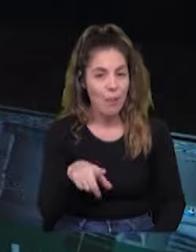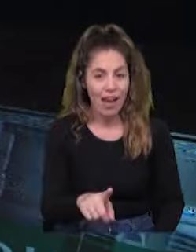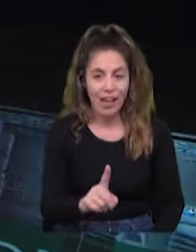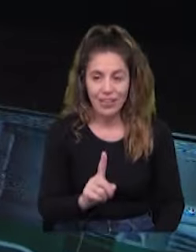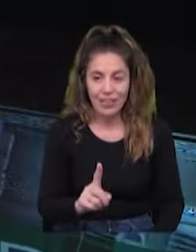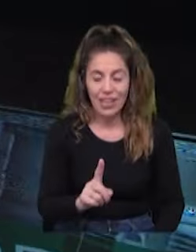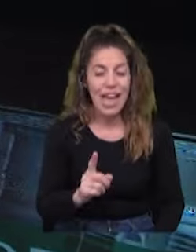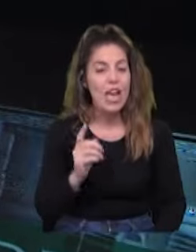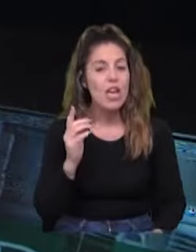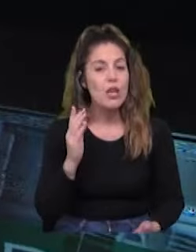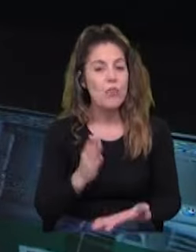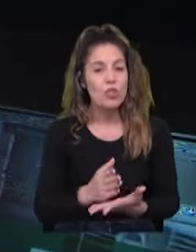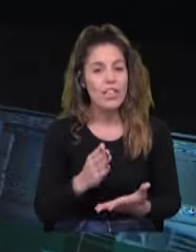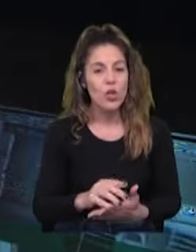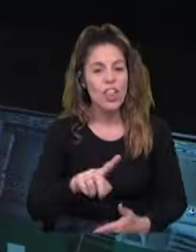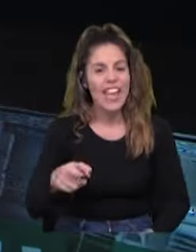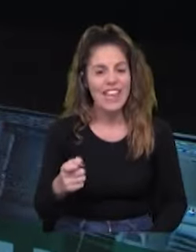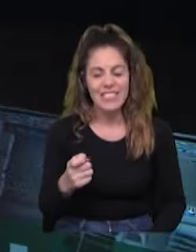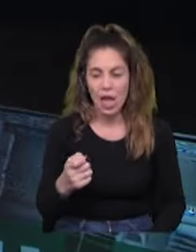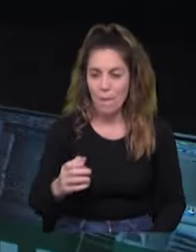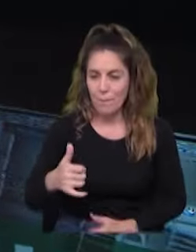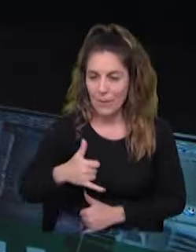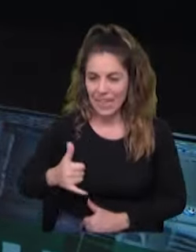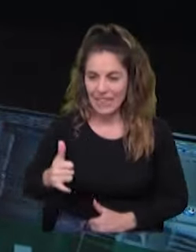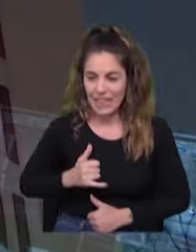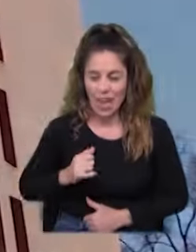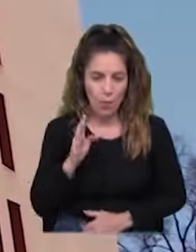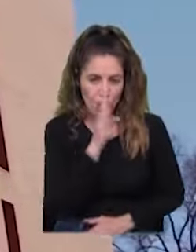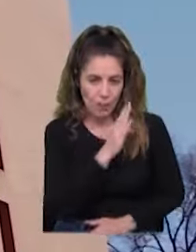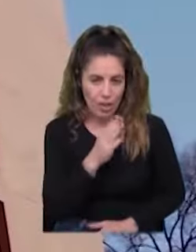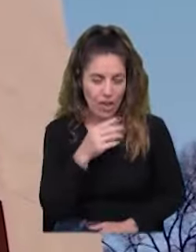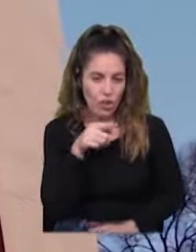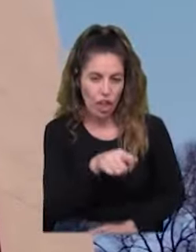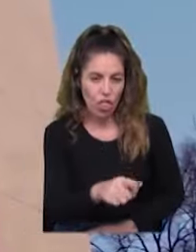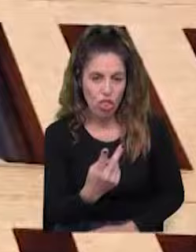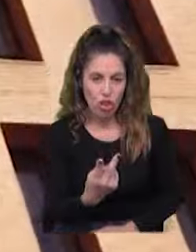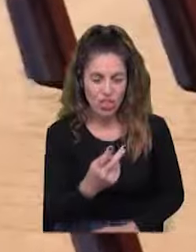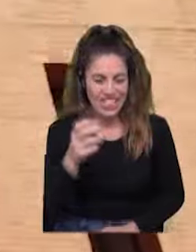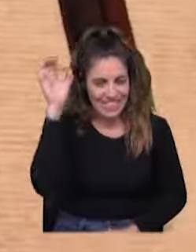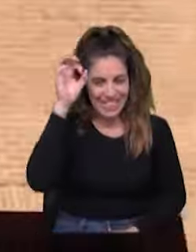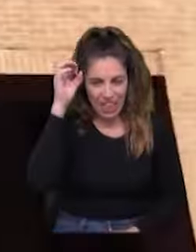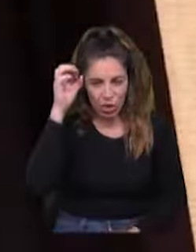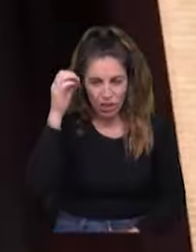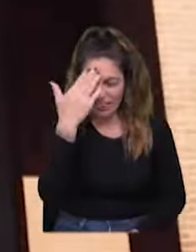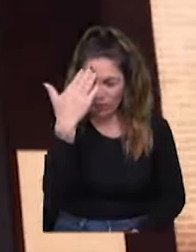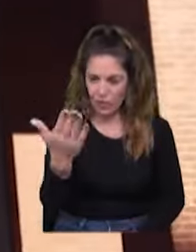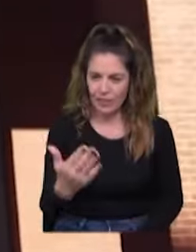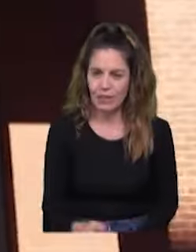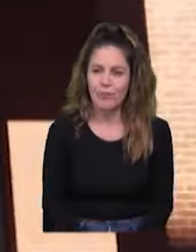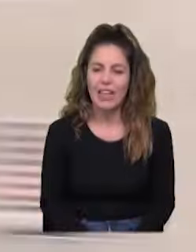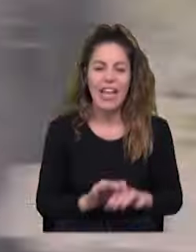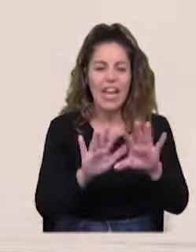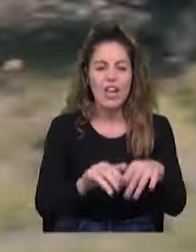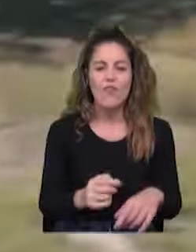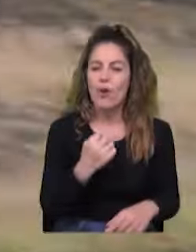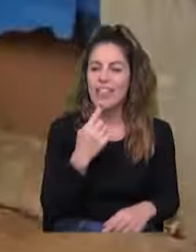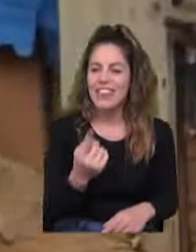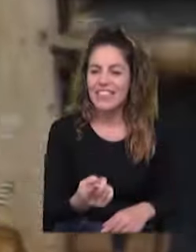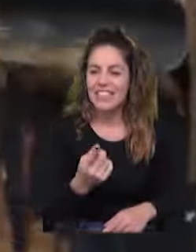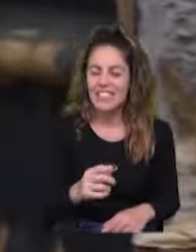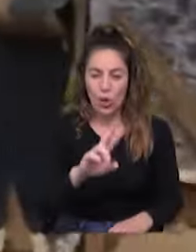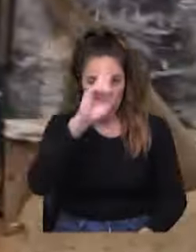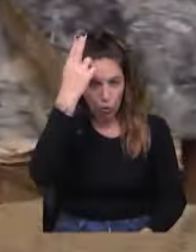un exmilitar por espionaje contra dos senadores de la oposición el informe destaca que Uruguay tuvo avances